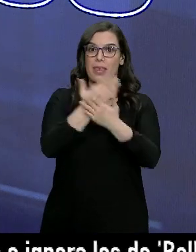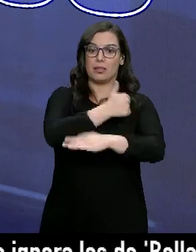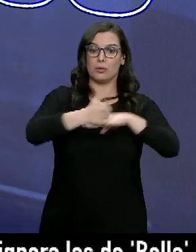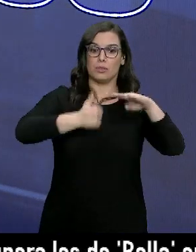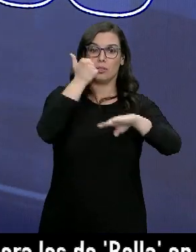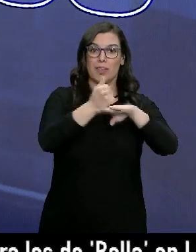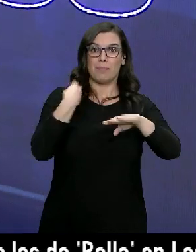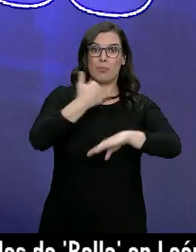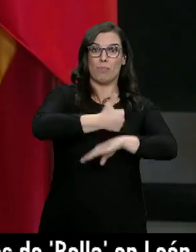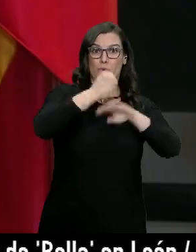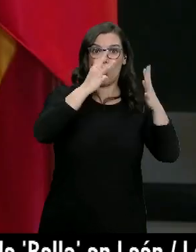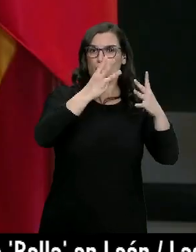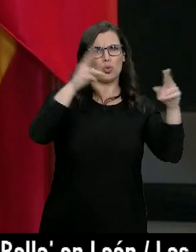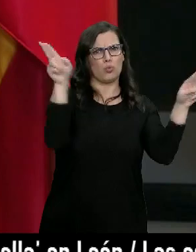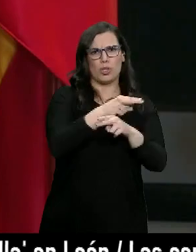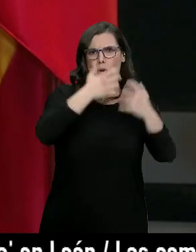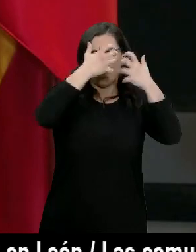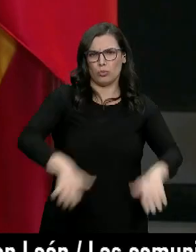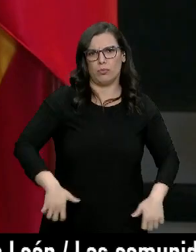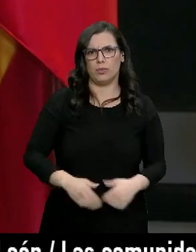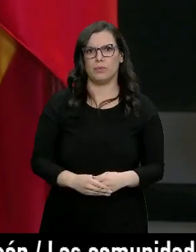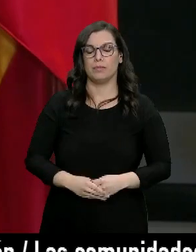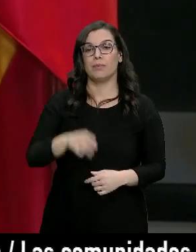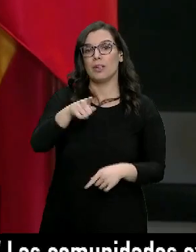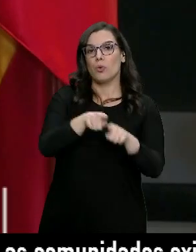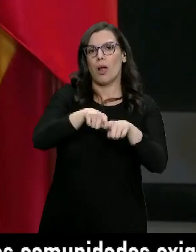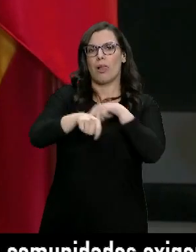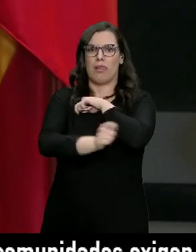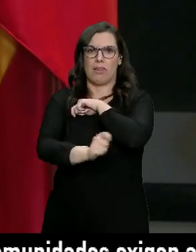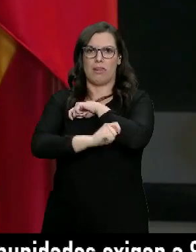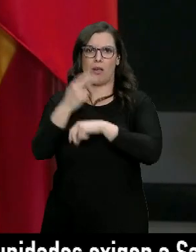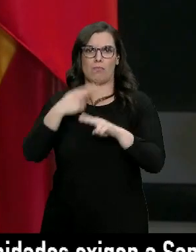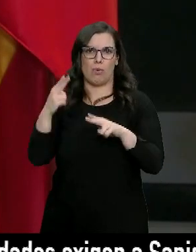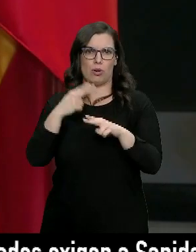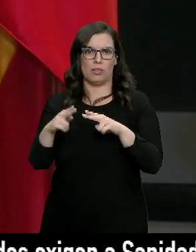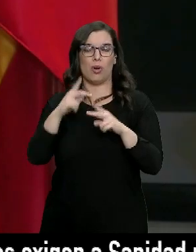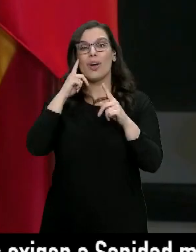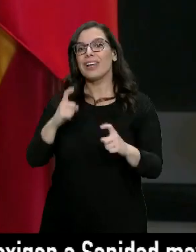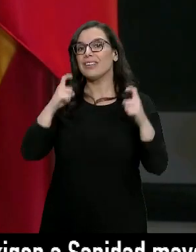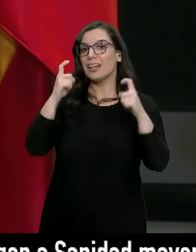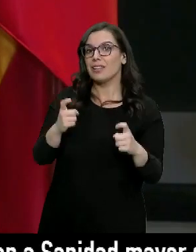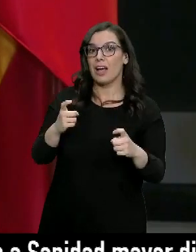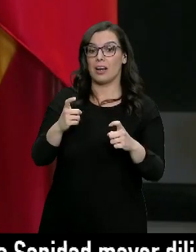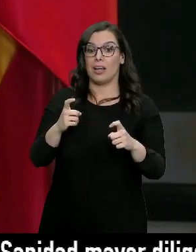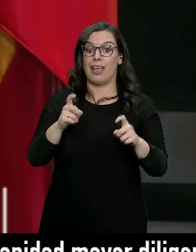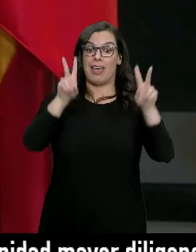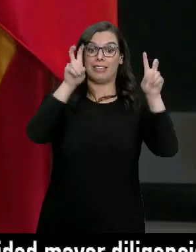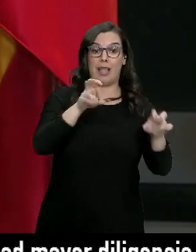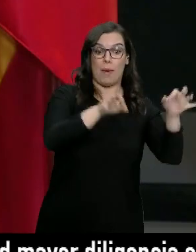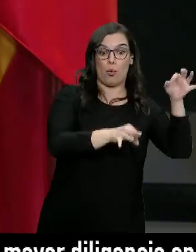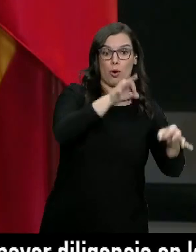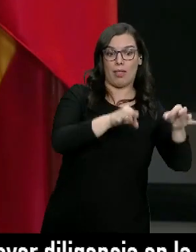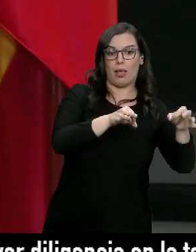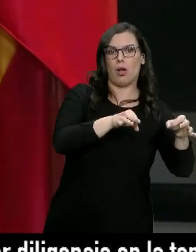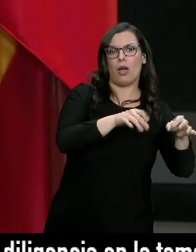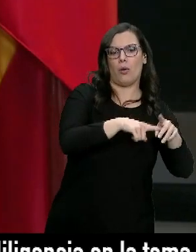medida. Es una argucia política para intentar nuevamente llevar al terreno político lo que tienen que ser cuestiones